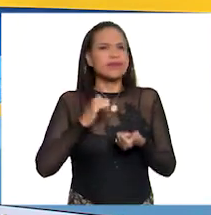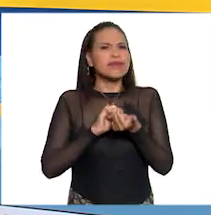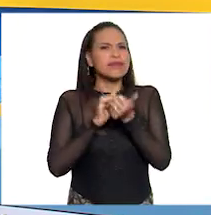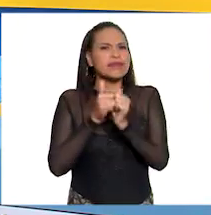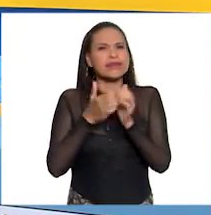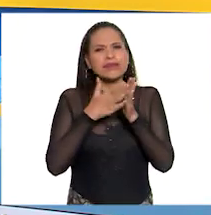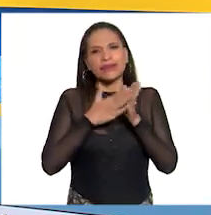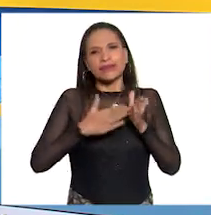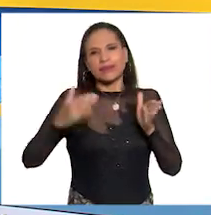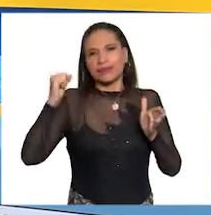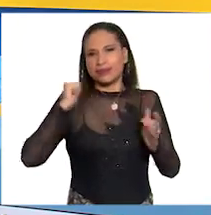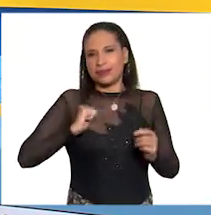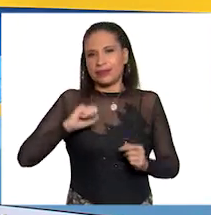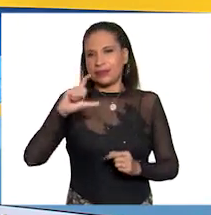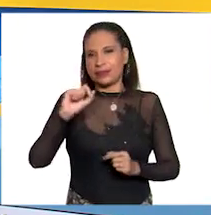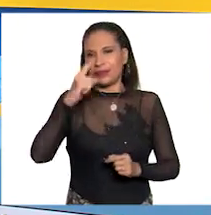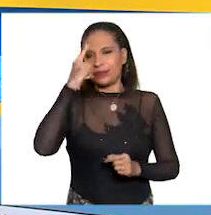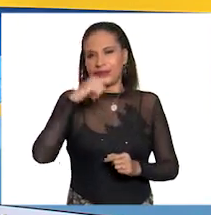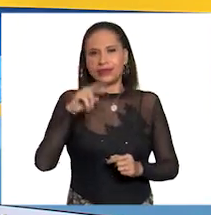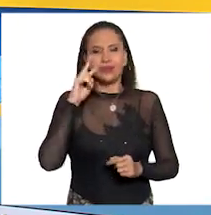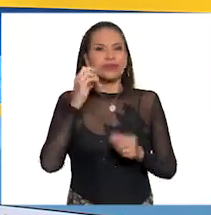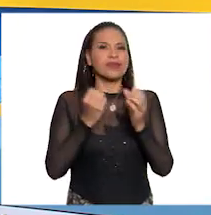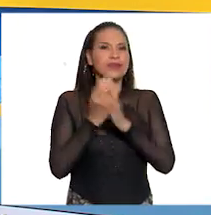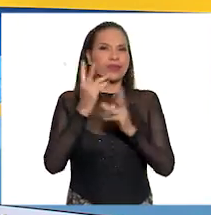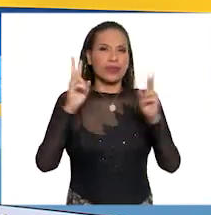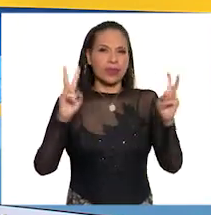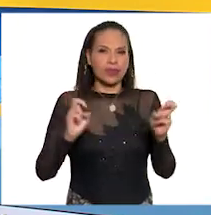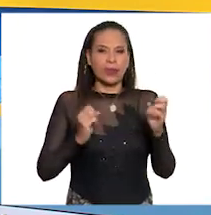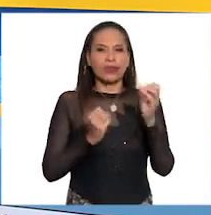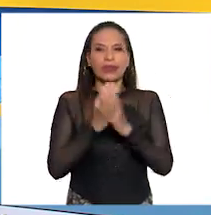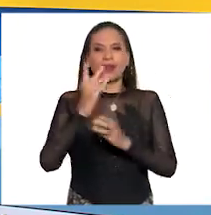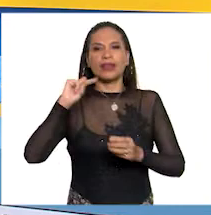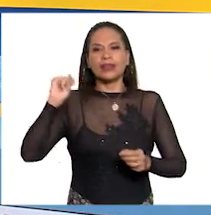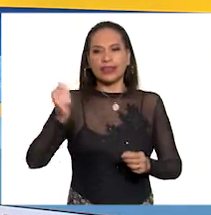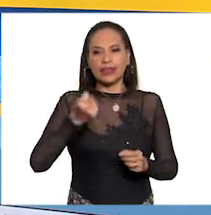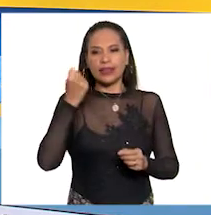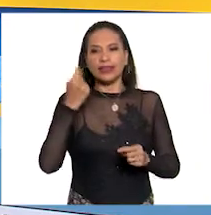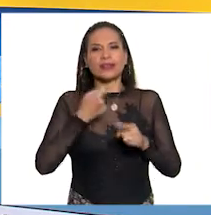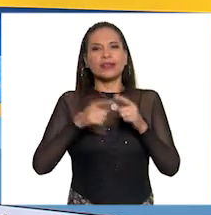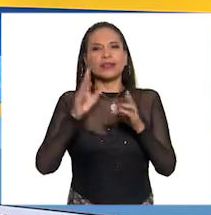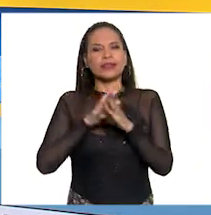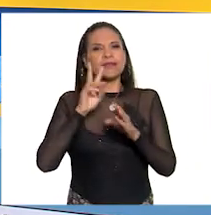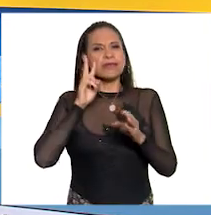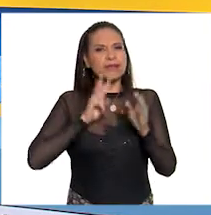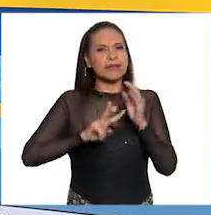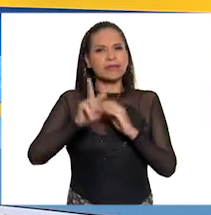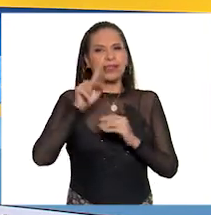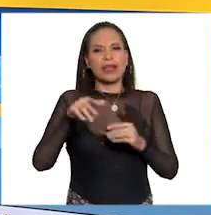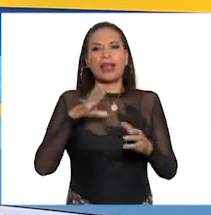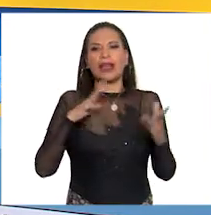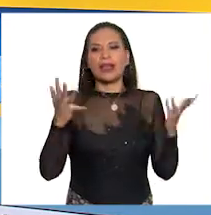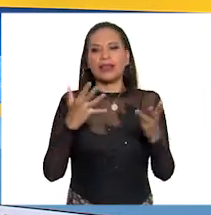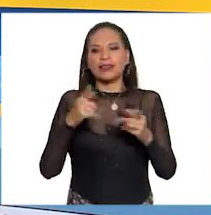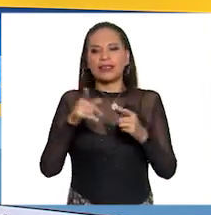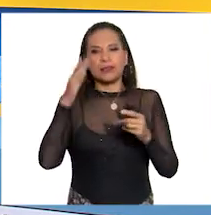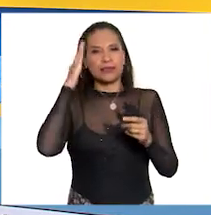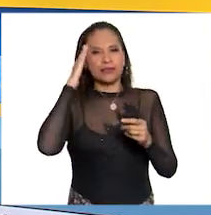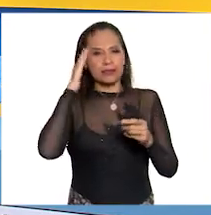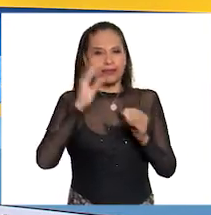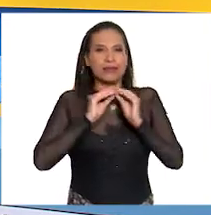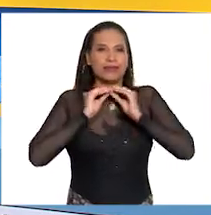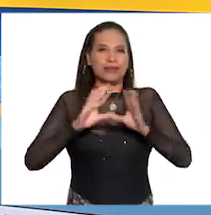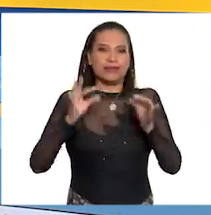a lo largo del siglo XX para abarcar nuevas temáticas, nuevas técnicas y puntos de vista que las hicieron el vehículo de